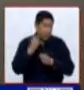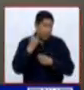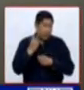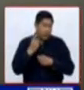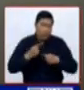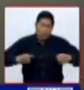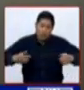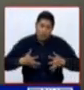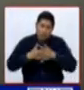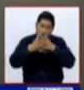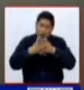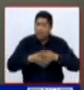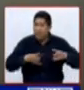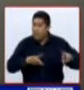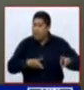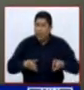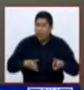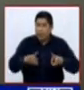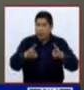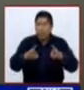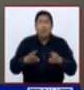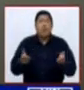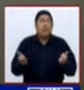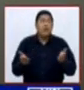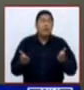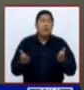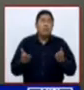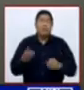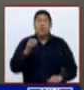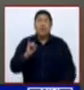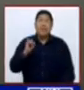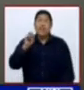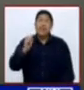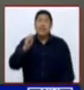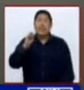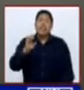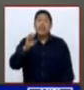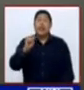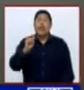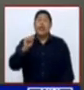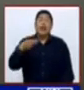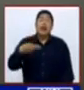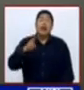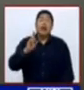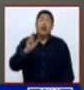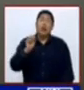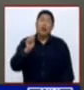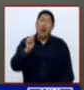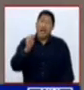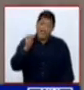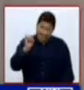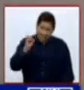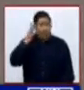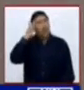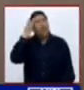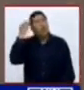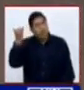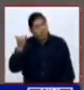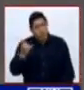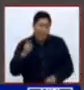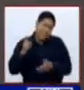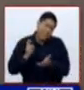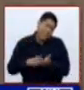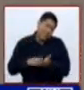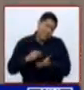un bloqueo de caminos, esto en el sector de Incahuasi, porque Villa Charcas y Culpina pues están exigiendo a la gobernación